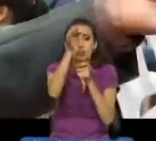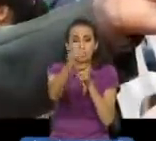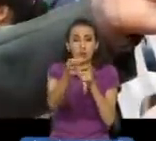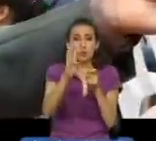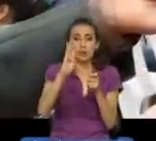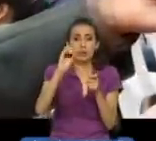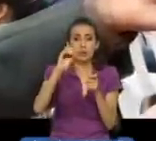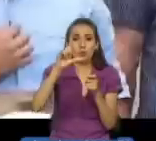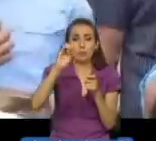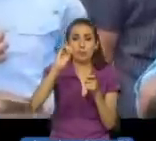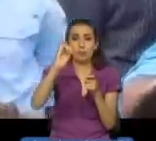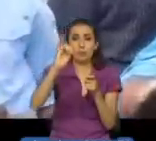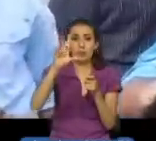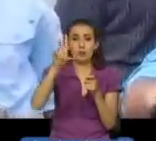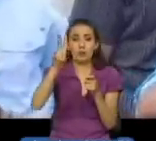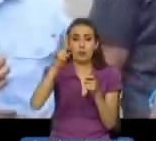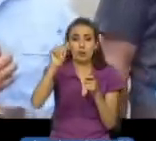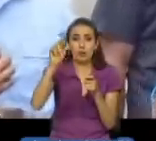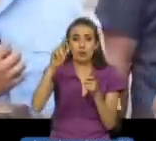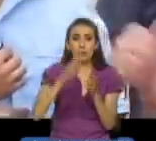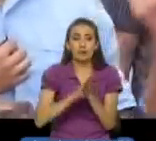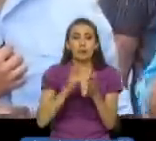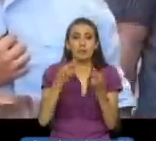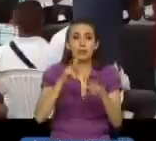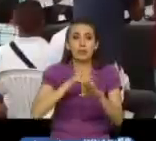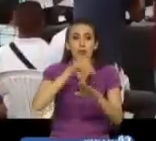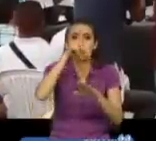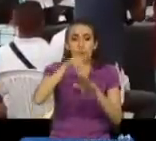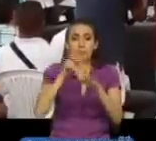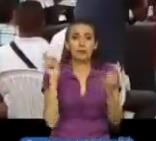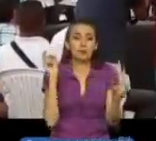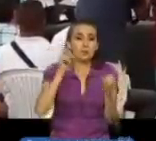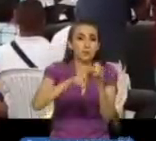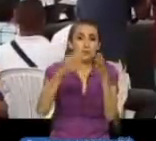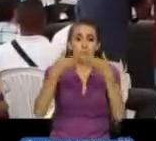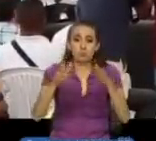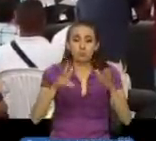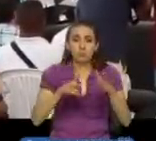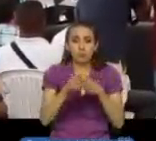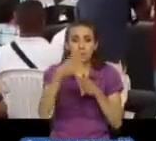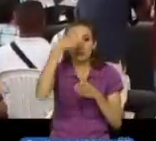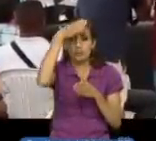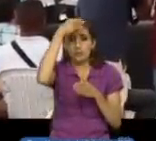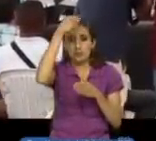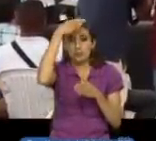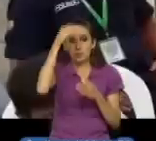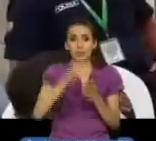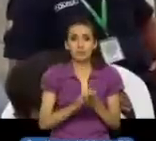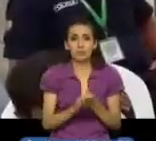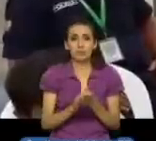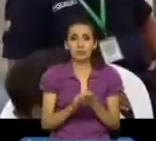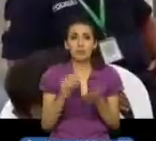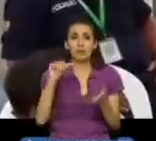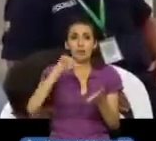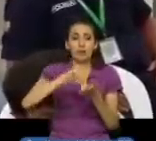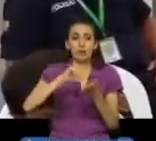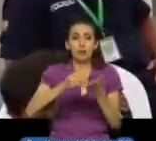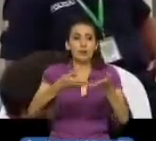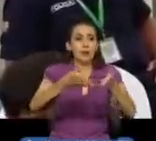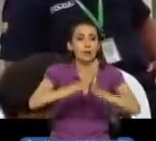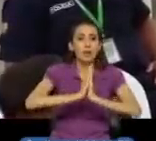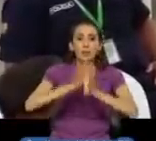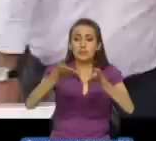Bolívar con pichincha a la inauguración de la obra asistió el vicepresidente de la República Jorge glas a é los ciudadanos solicitaron